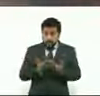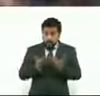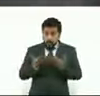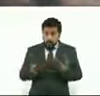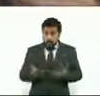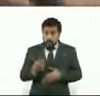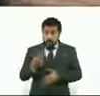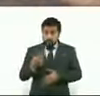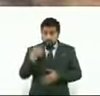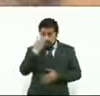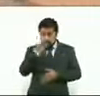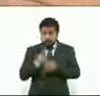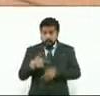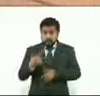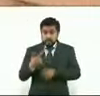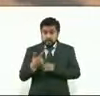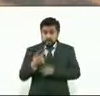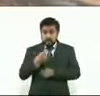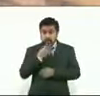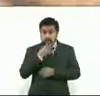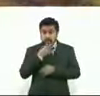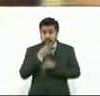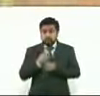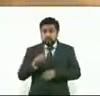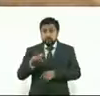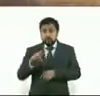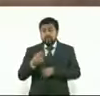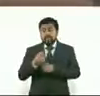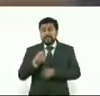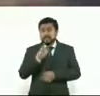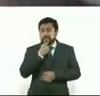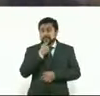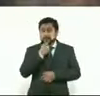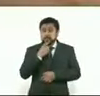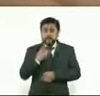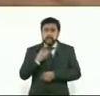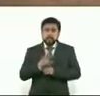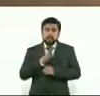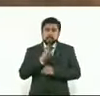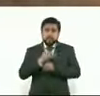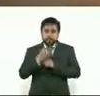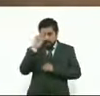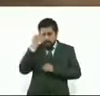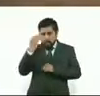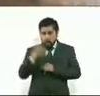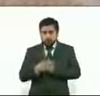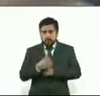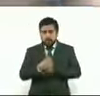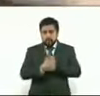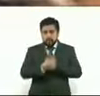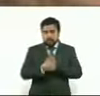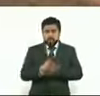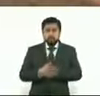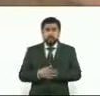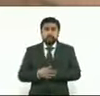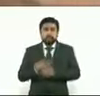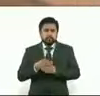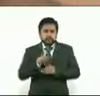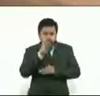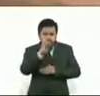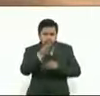horas 12 minutos y 20 segundos, cuando están entrando a Avenida Juárez. Ahí están, al fondo se